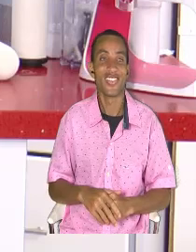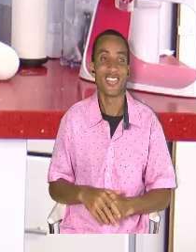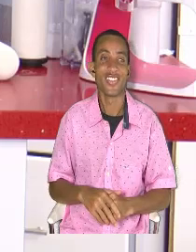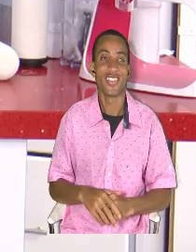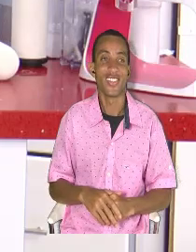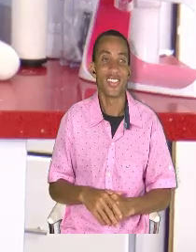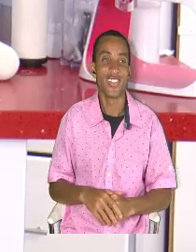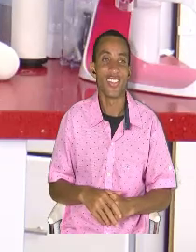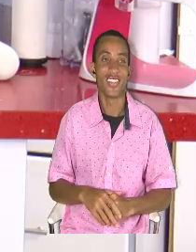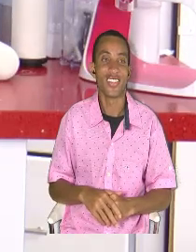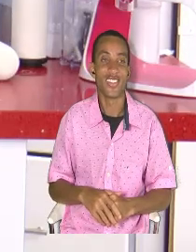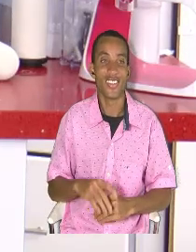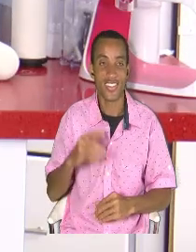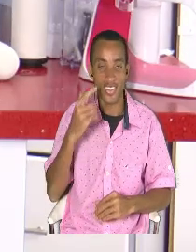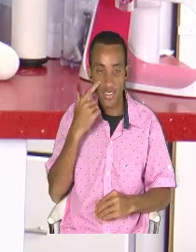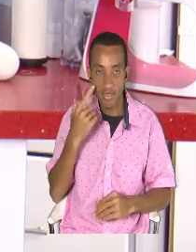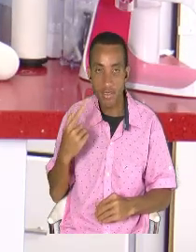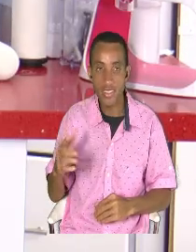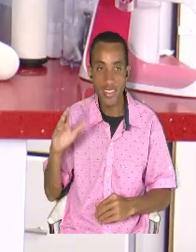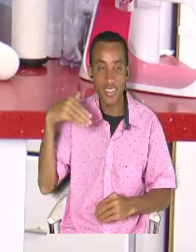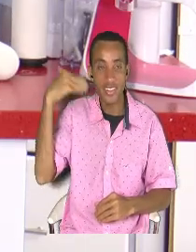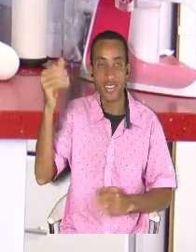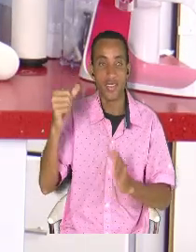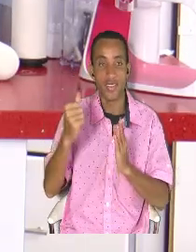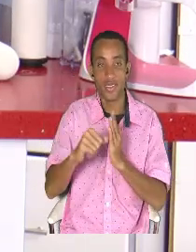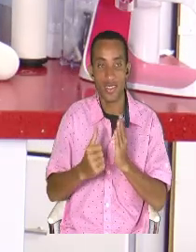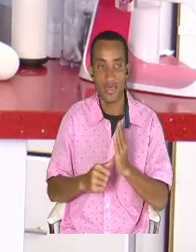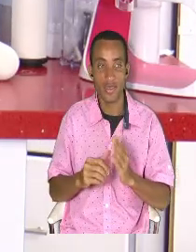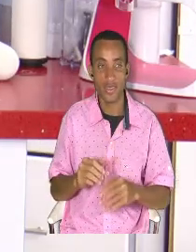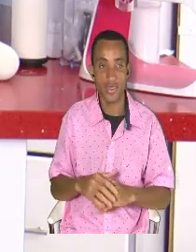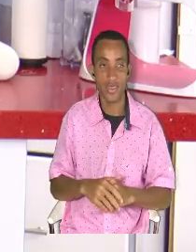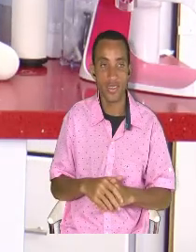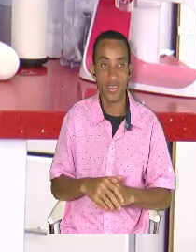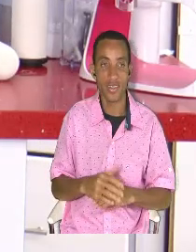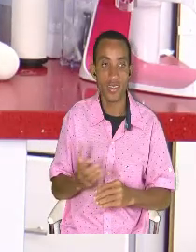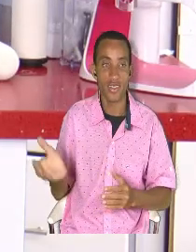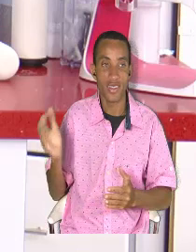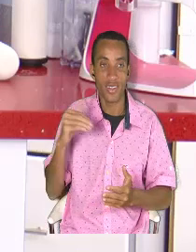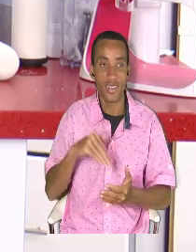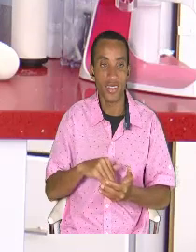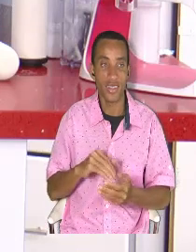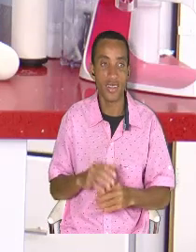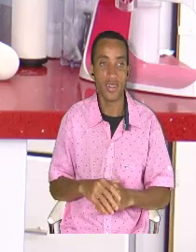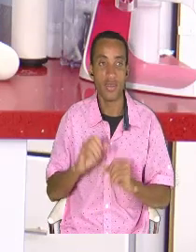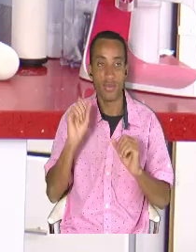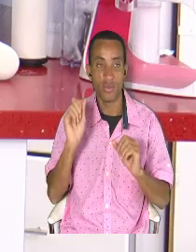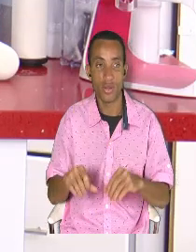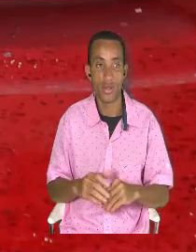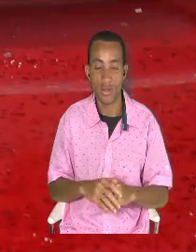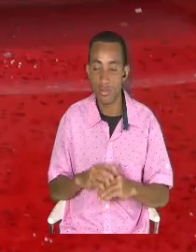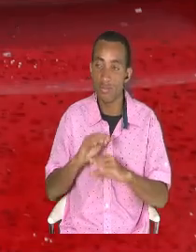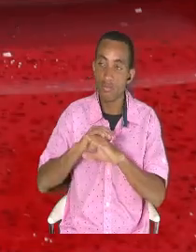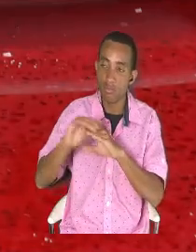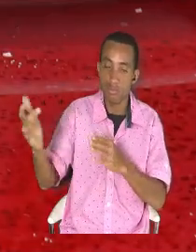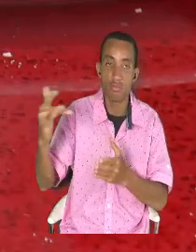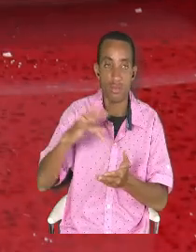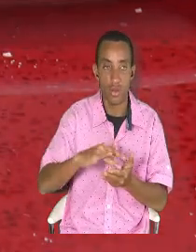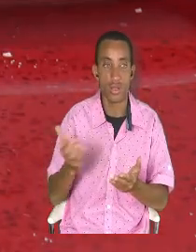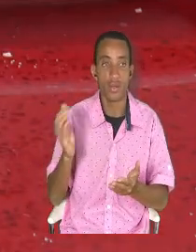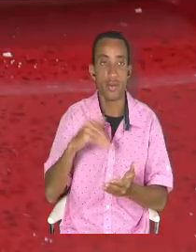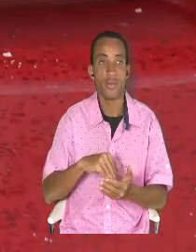Yo lo veo y después en el próximo programa yo lo hago. En el próximo programa, porque va a tener un nuevo programa en el que va a estar invitándolo para que nos